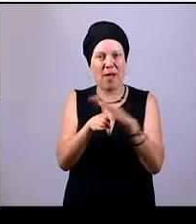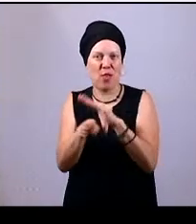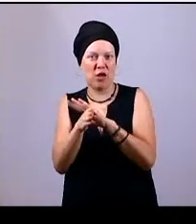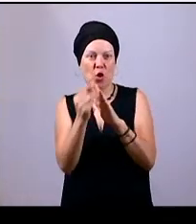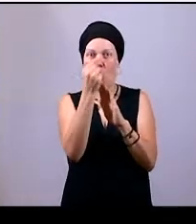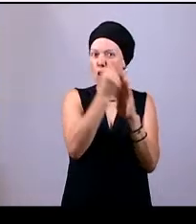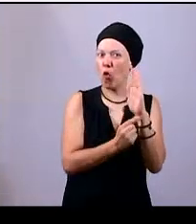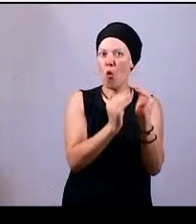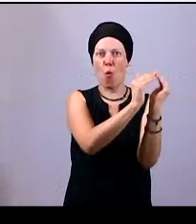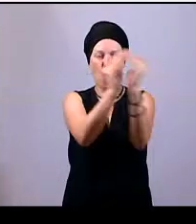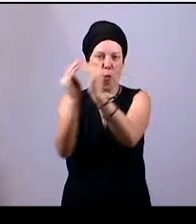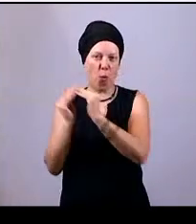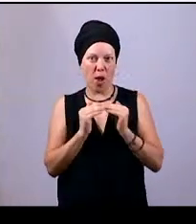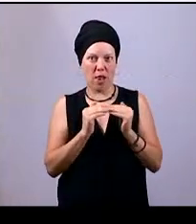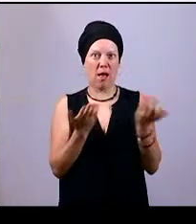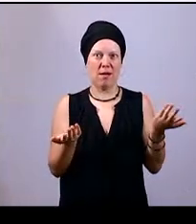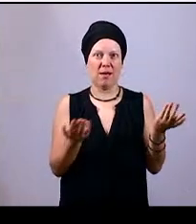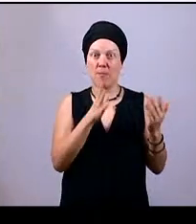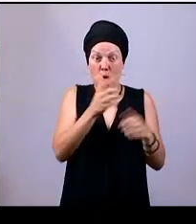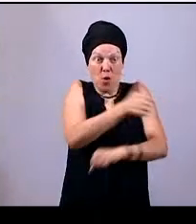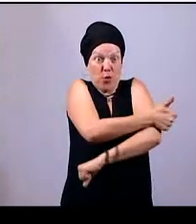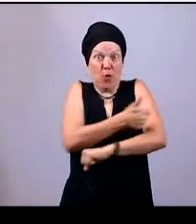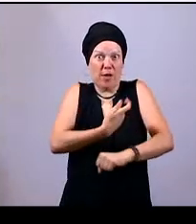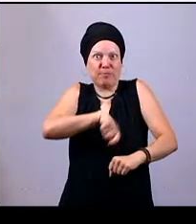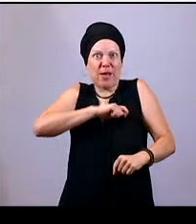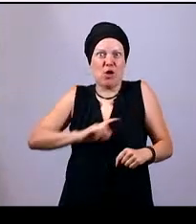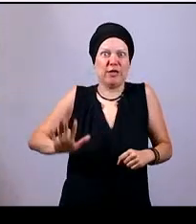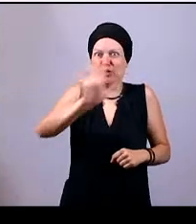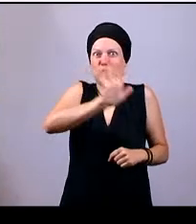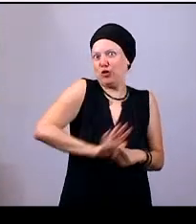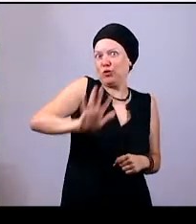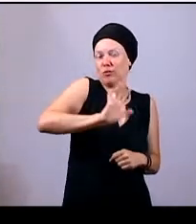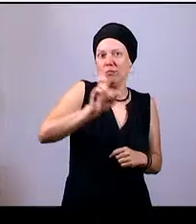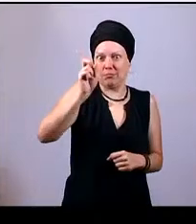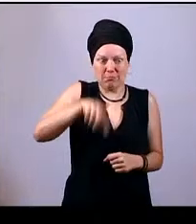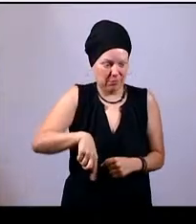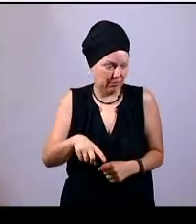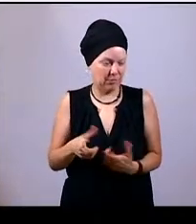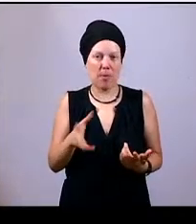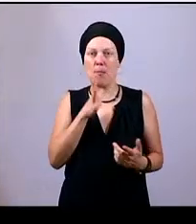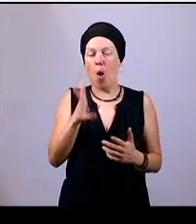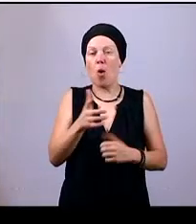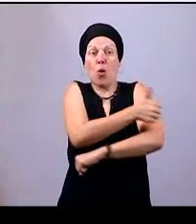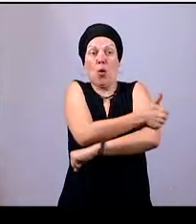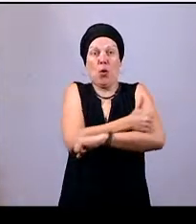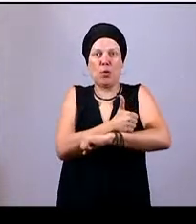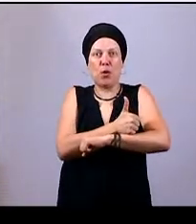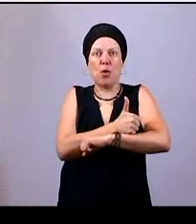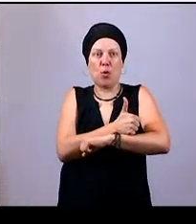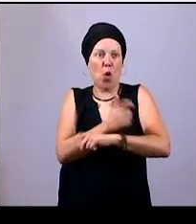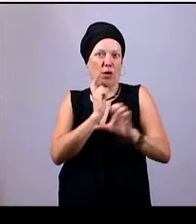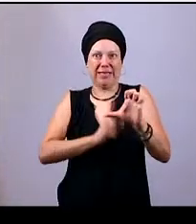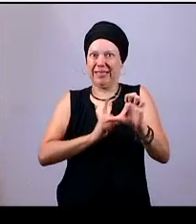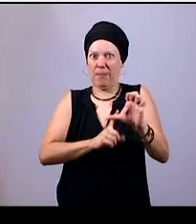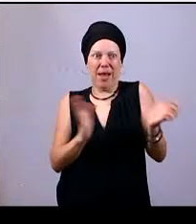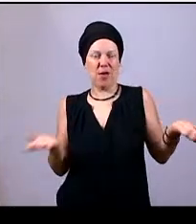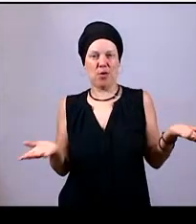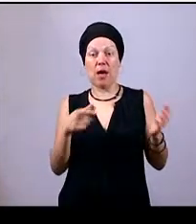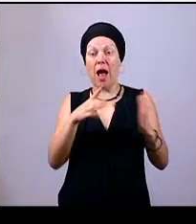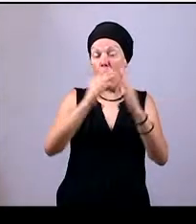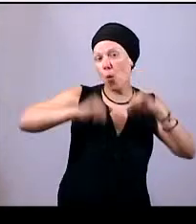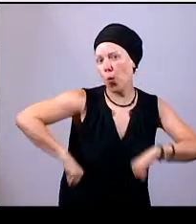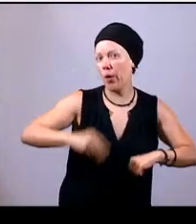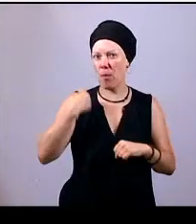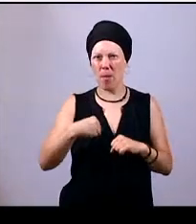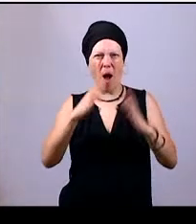condiciones de igualdad por todos los ciudadanos españoles y, por supuesto, por los ciudadanos extremeños. En ese acuerdo de